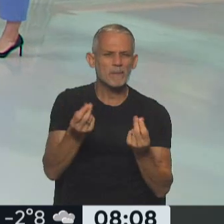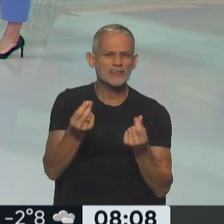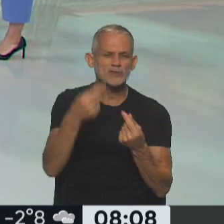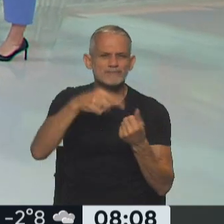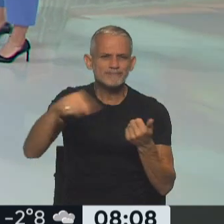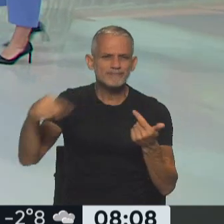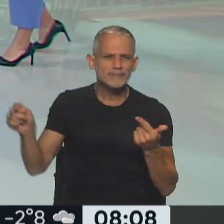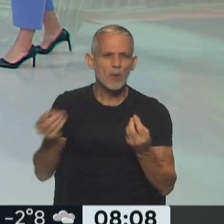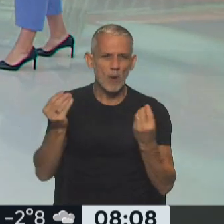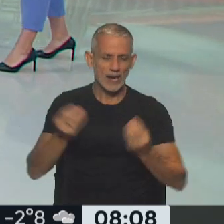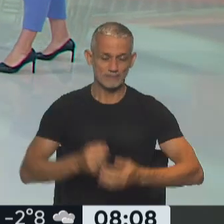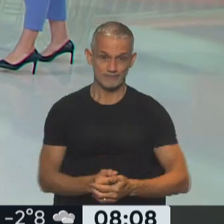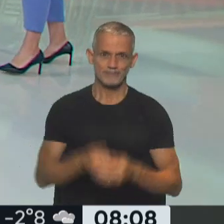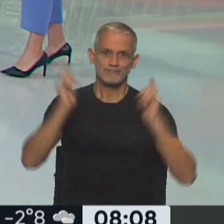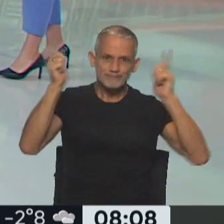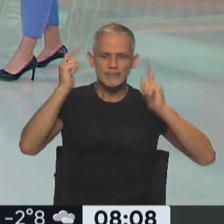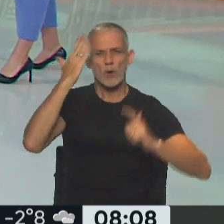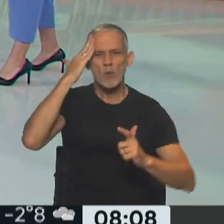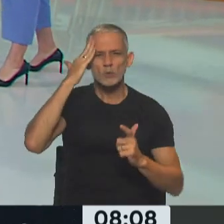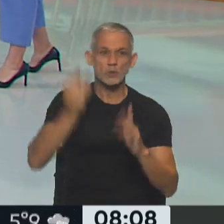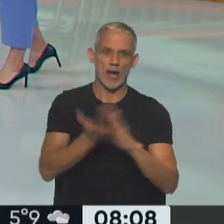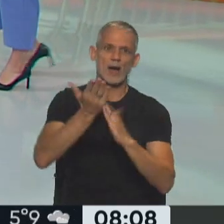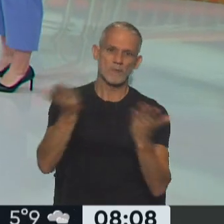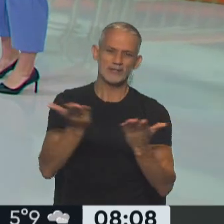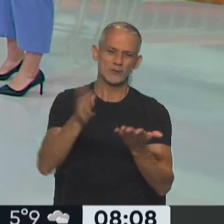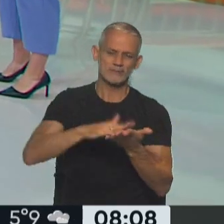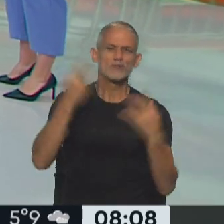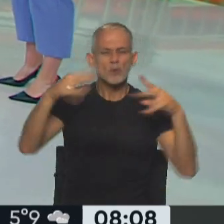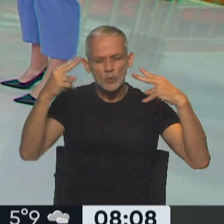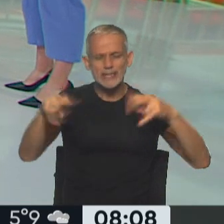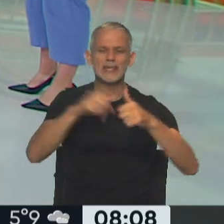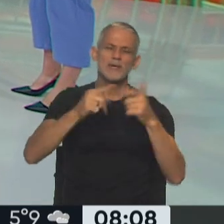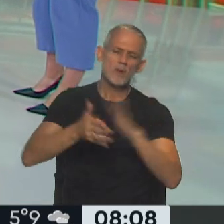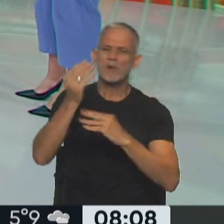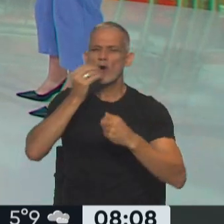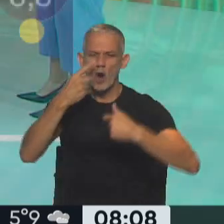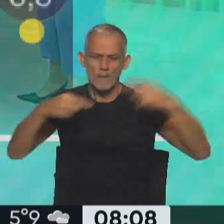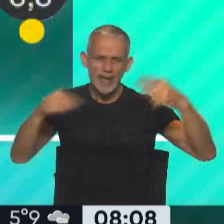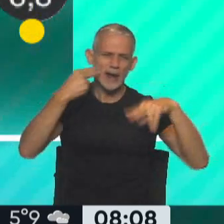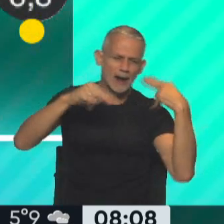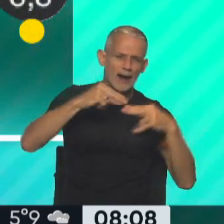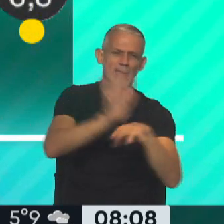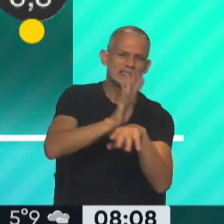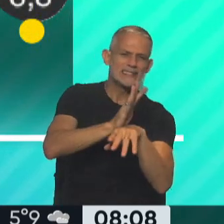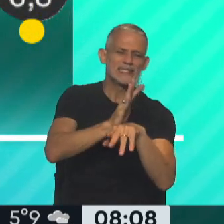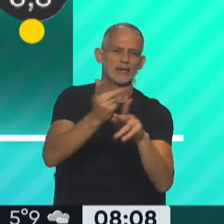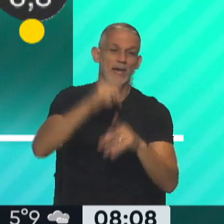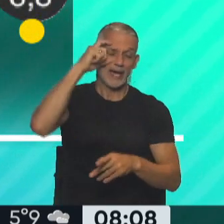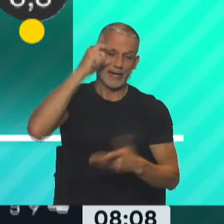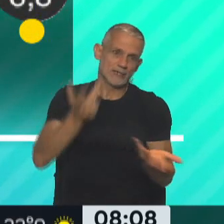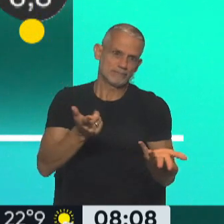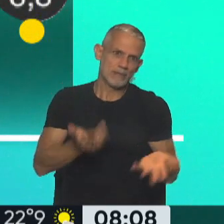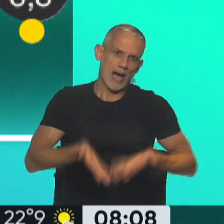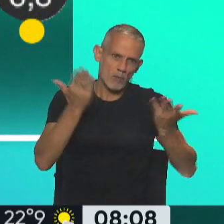mes de enero. A ver, recreación y cultura, todo lo que tiene que ver con el turismo, salir a comer, ir al cine, ir al shopping en enero,